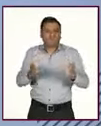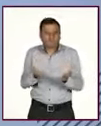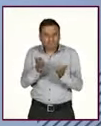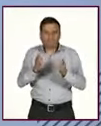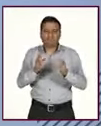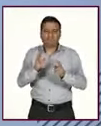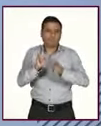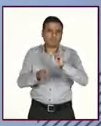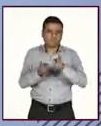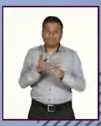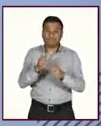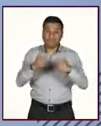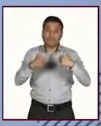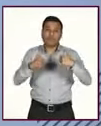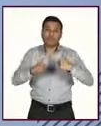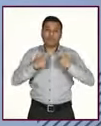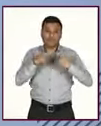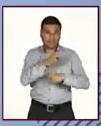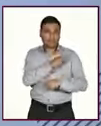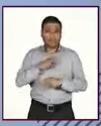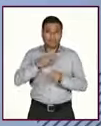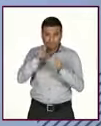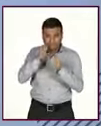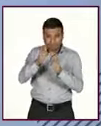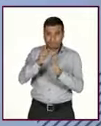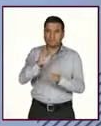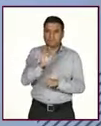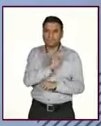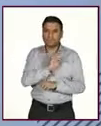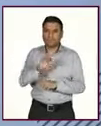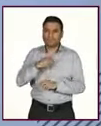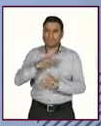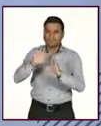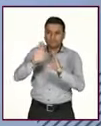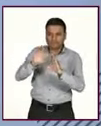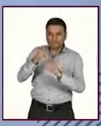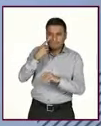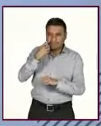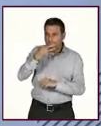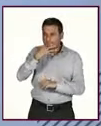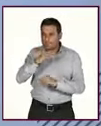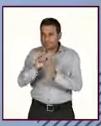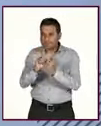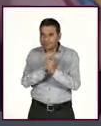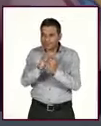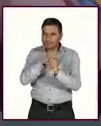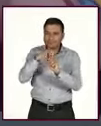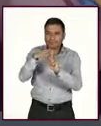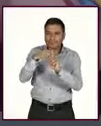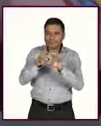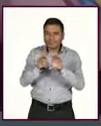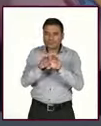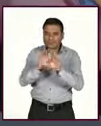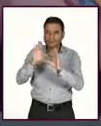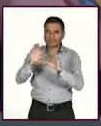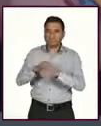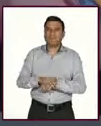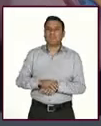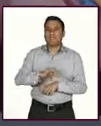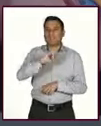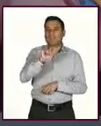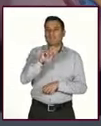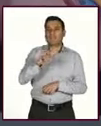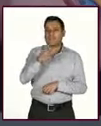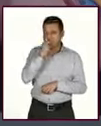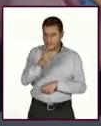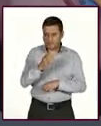porque a partir de ahí les podemos enseñar cómo se convive en una fiesta de manera sana. Jazmín Rodríguez comenta, buenas